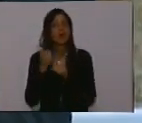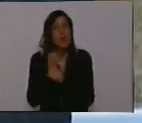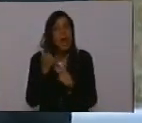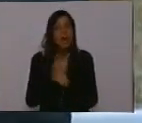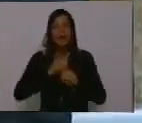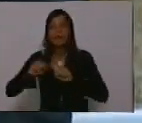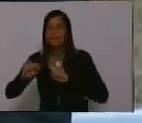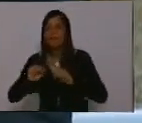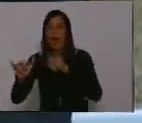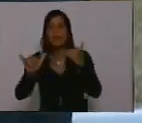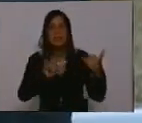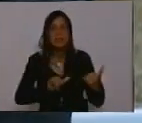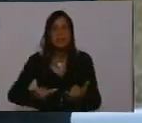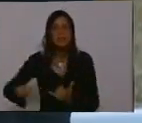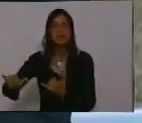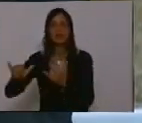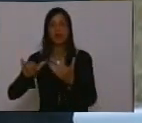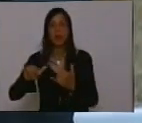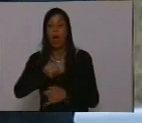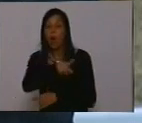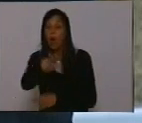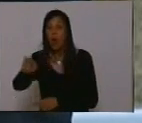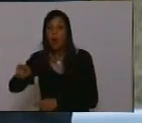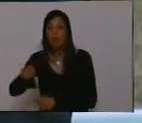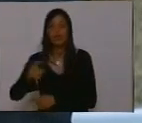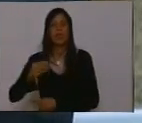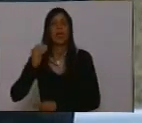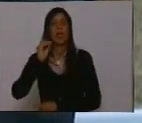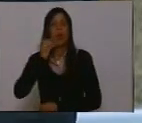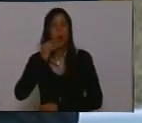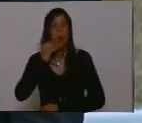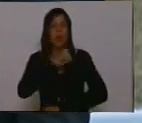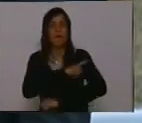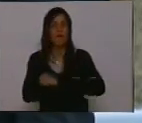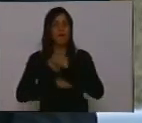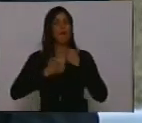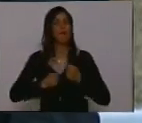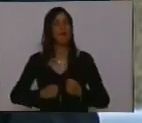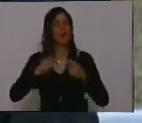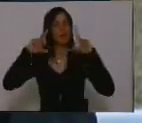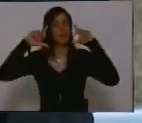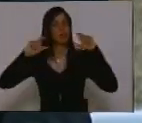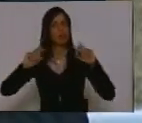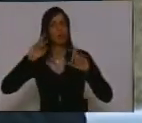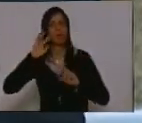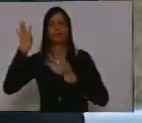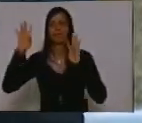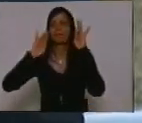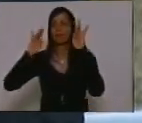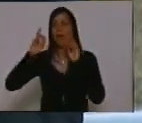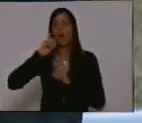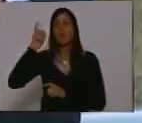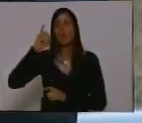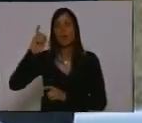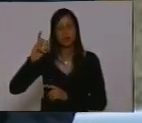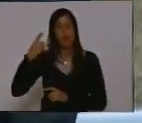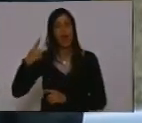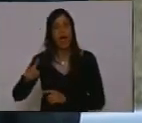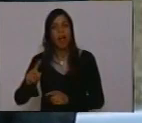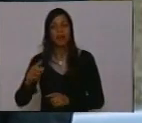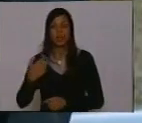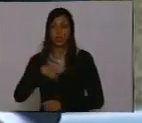igualdad. Ustedes con su fuerza, con su talento, con su creatividad, y nosotros con